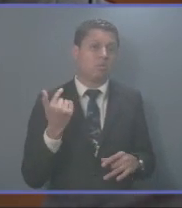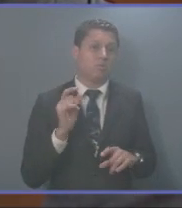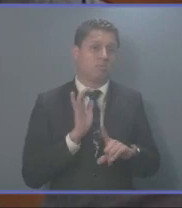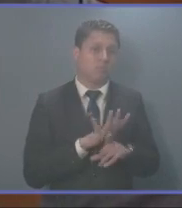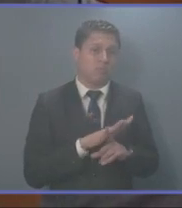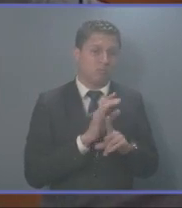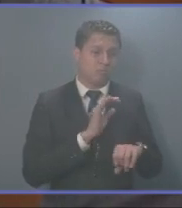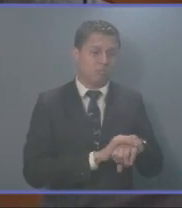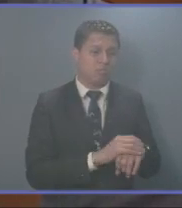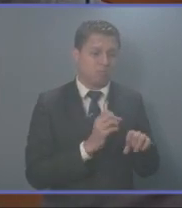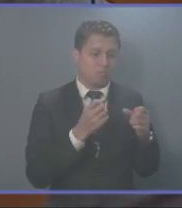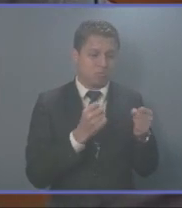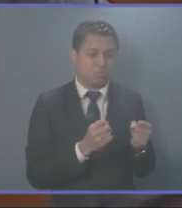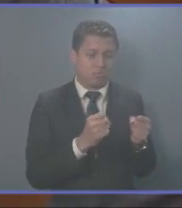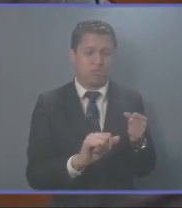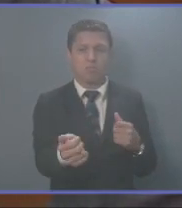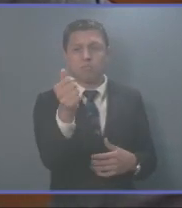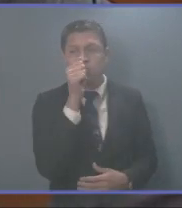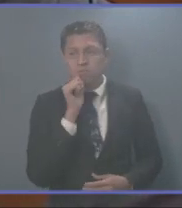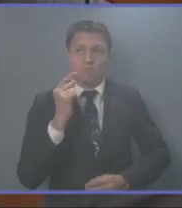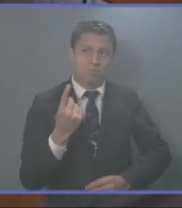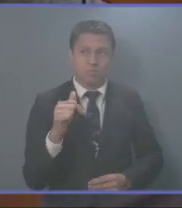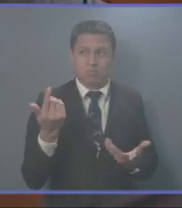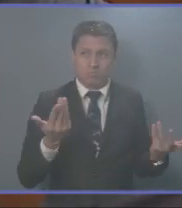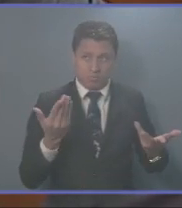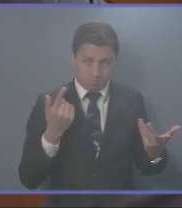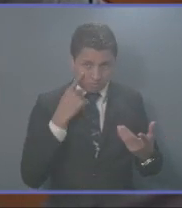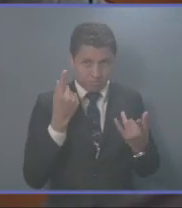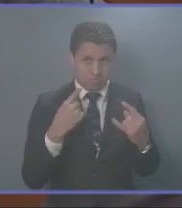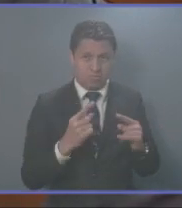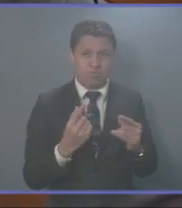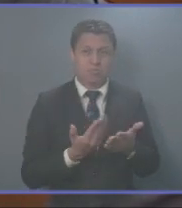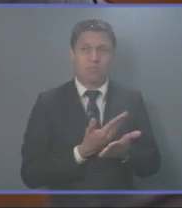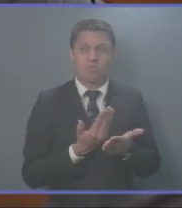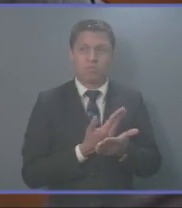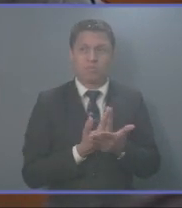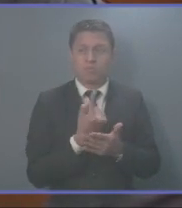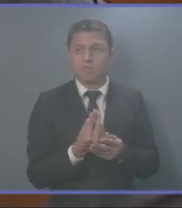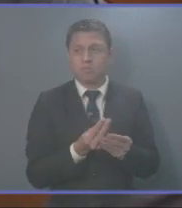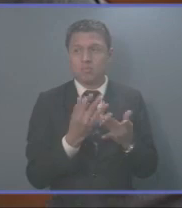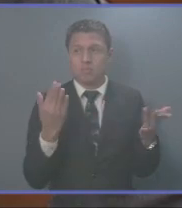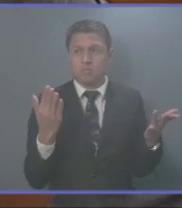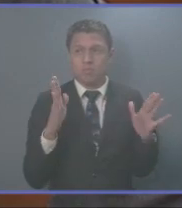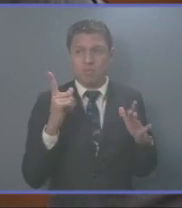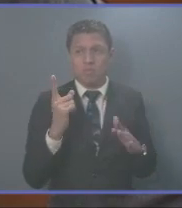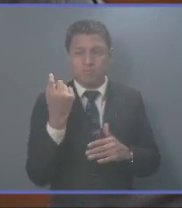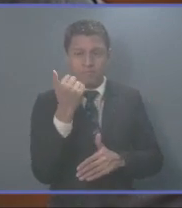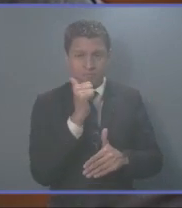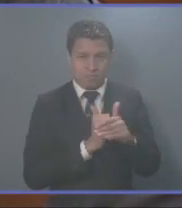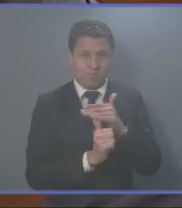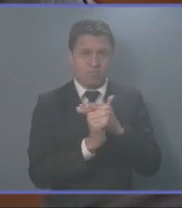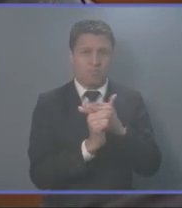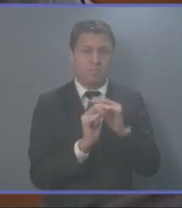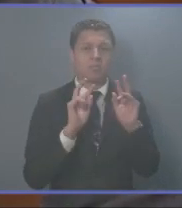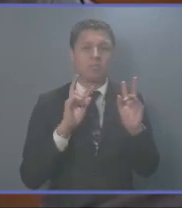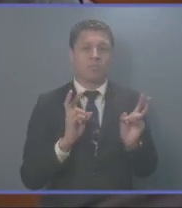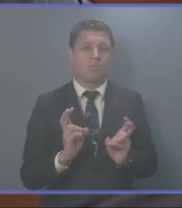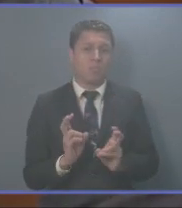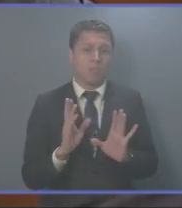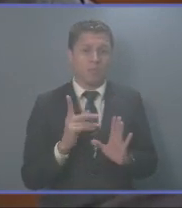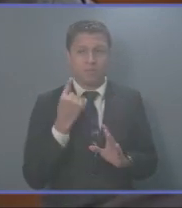de su libertad, cuando esta acción fuera seguida de la desaparición u ocultamiento del paradero